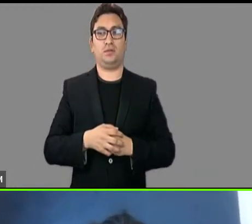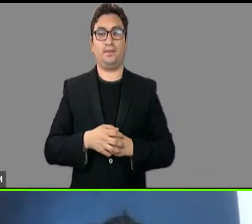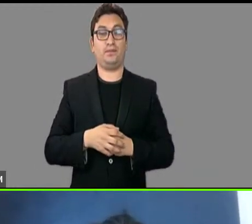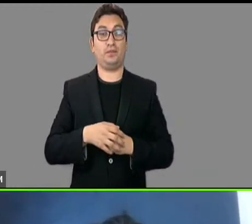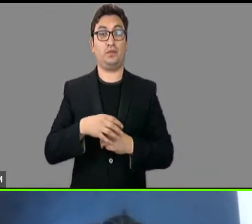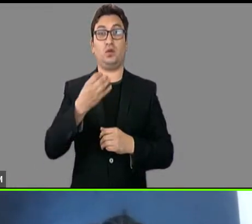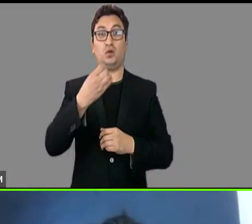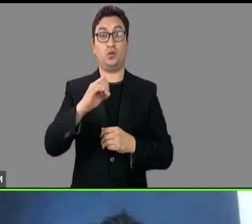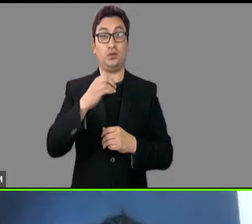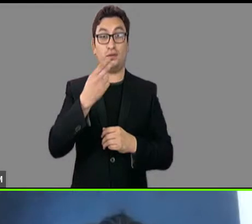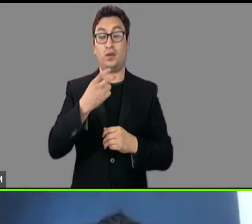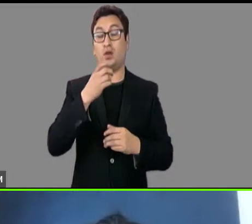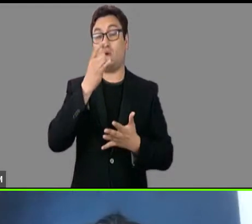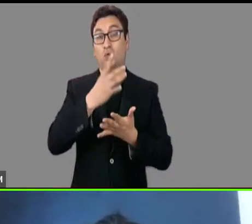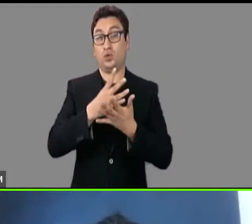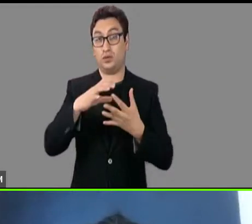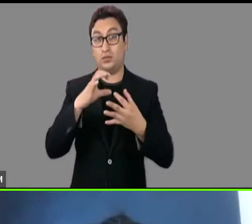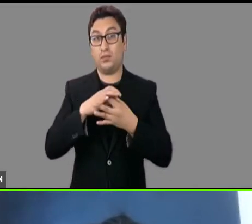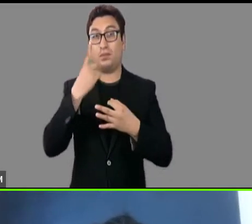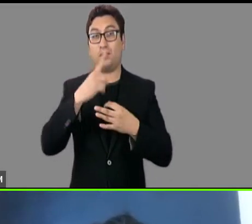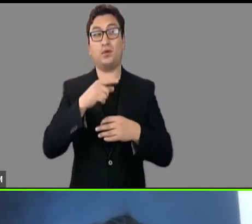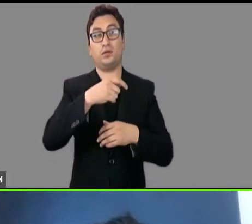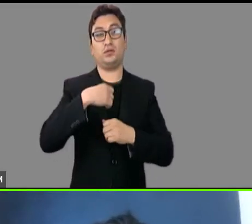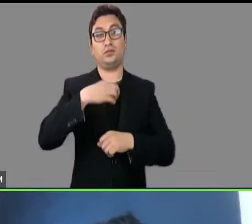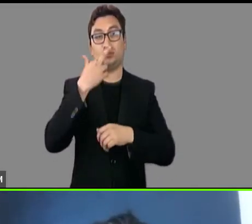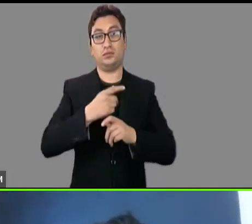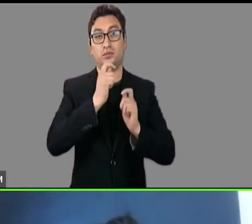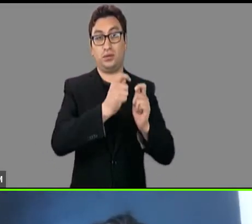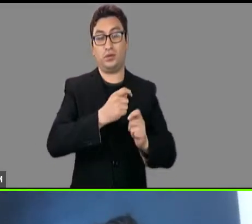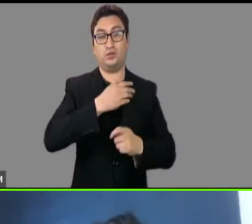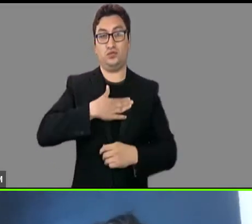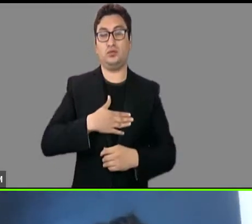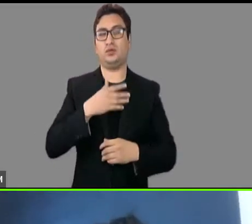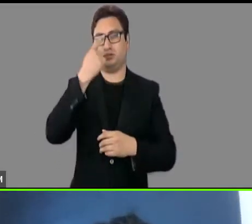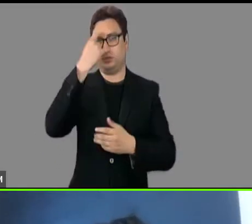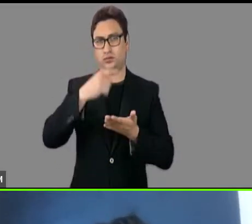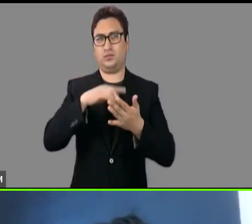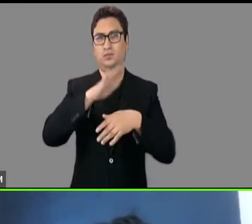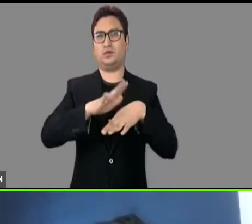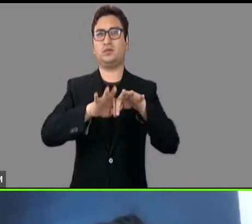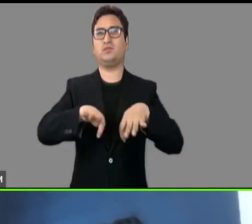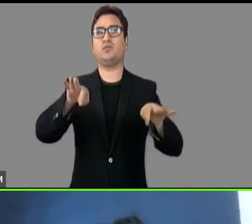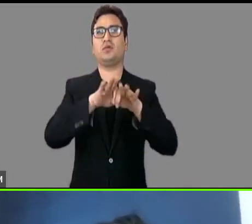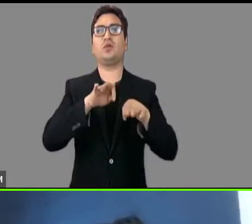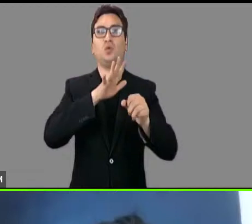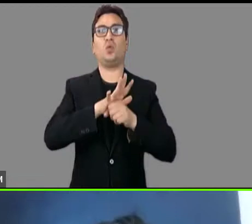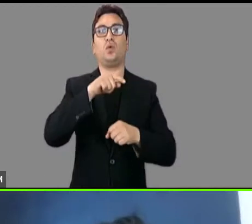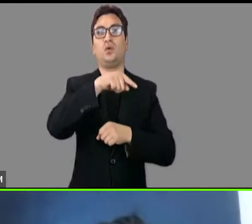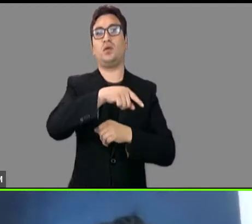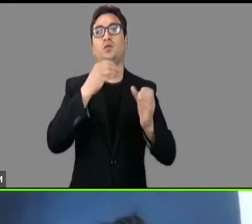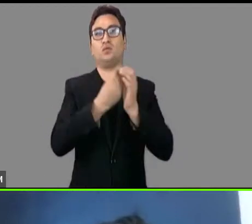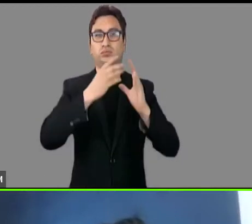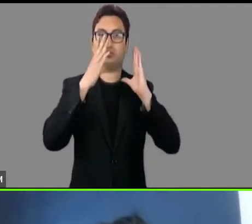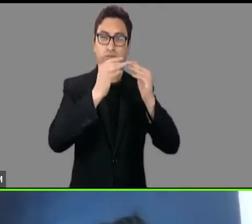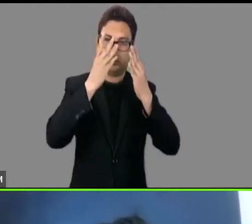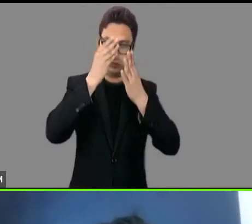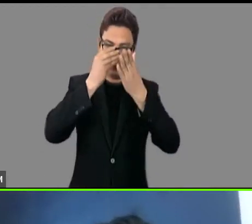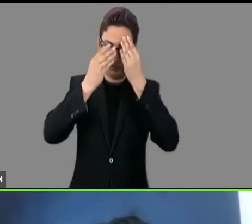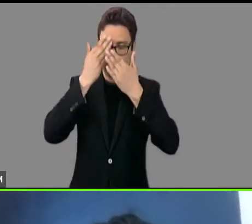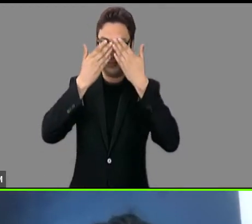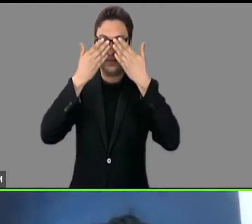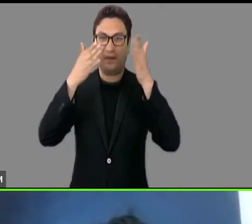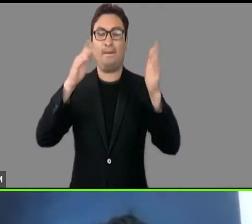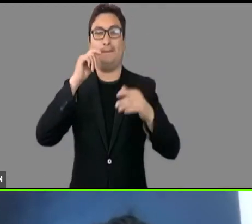adecuada para fungir como facilitador. Creo que lo importante es un poco este tema de la capacitación, ¿no? Como les decía,